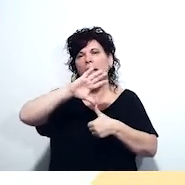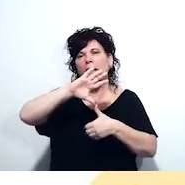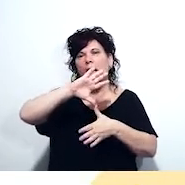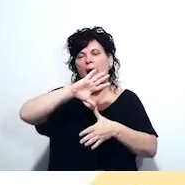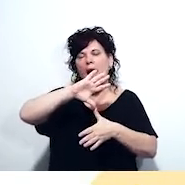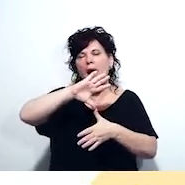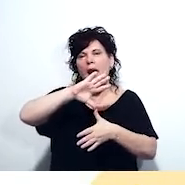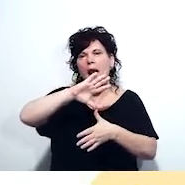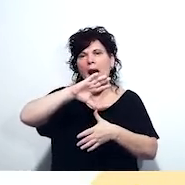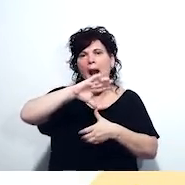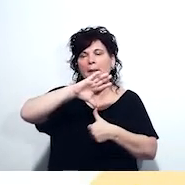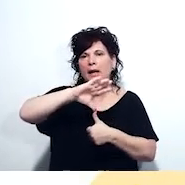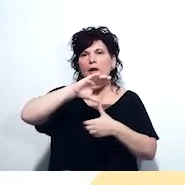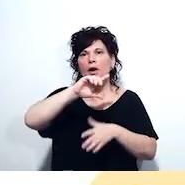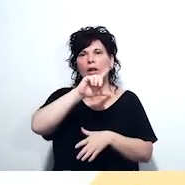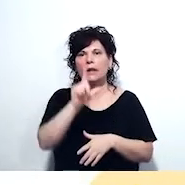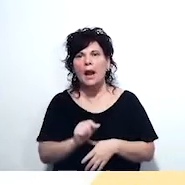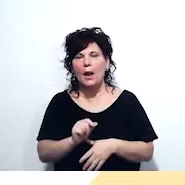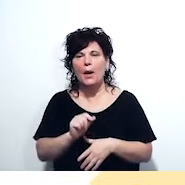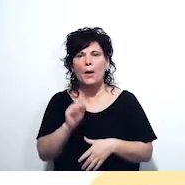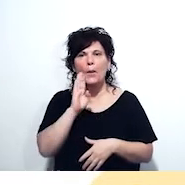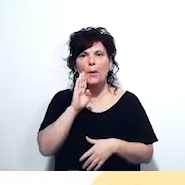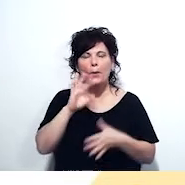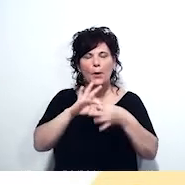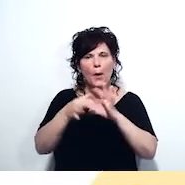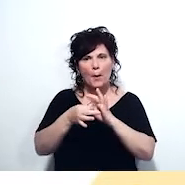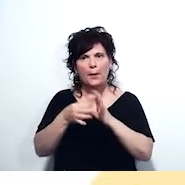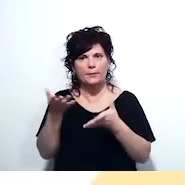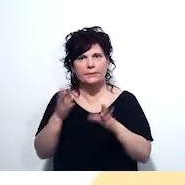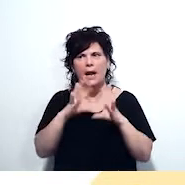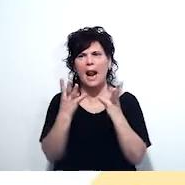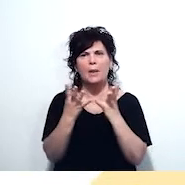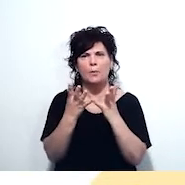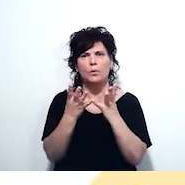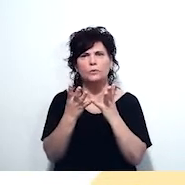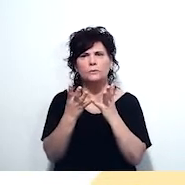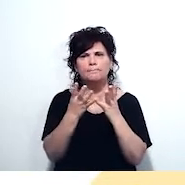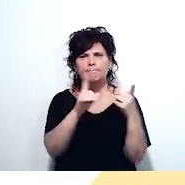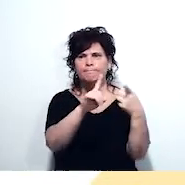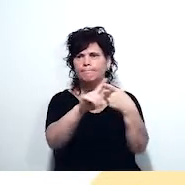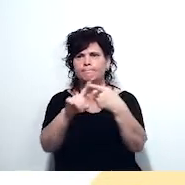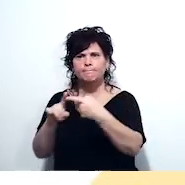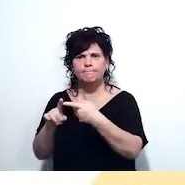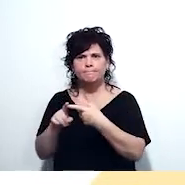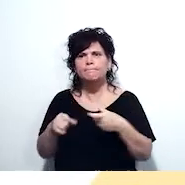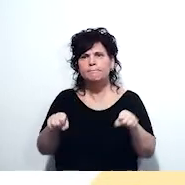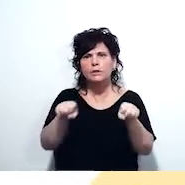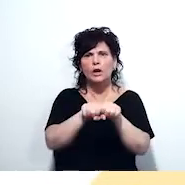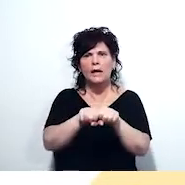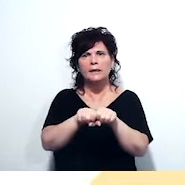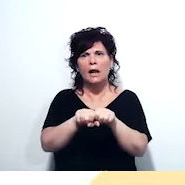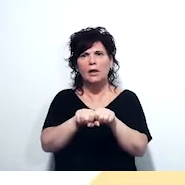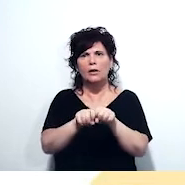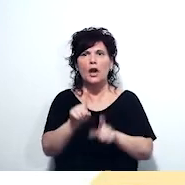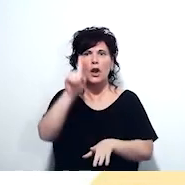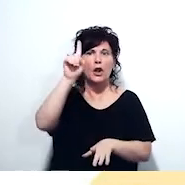Asia. Como se acuerdan cuando les mostré en los primeros videos, el mundo está muy interconectado en la zona, digamos, en el